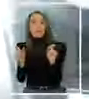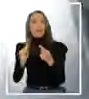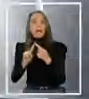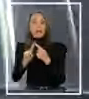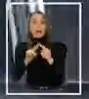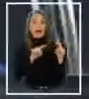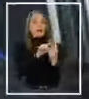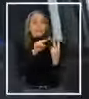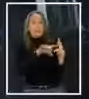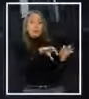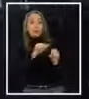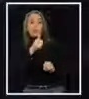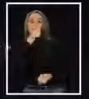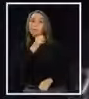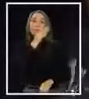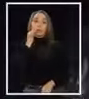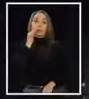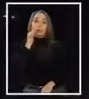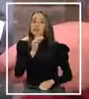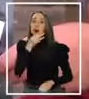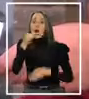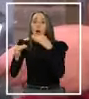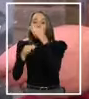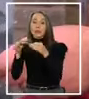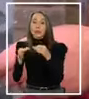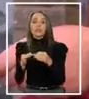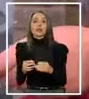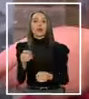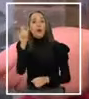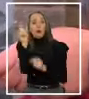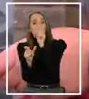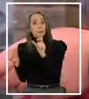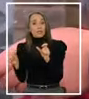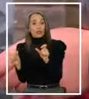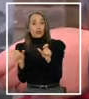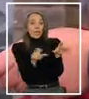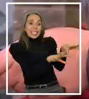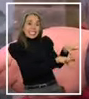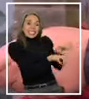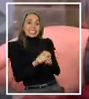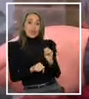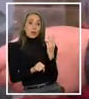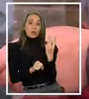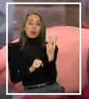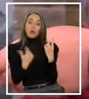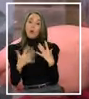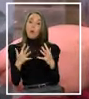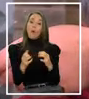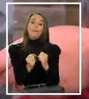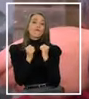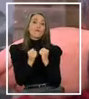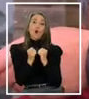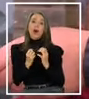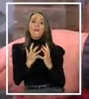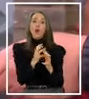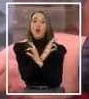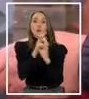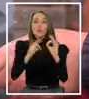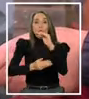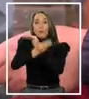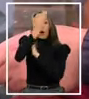en absoluta reserva. La violencia con la que se actuó realmente es en niveles que no habíamos